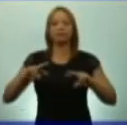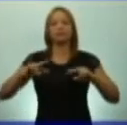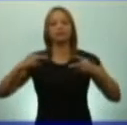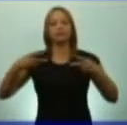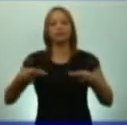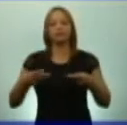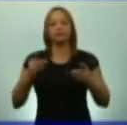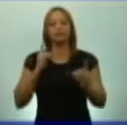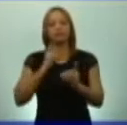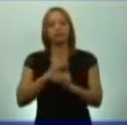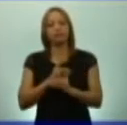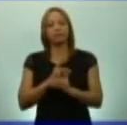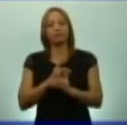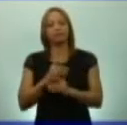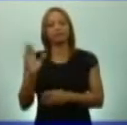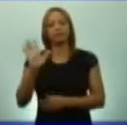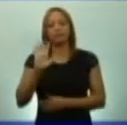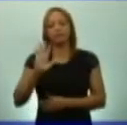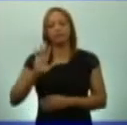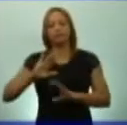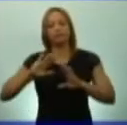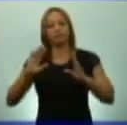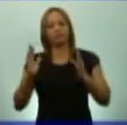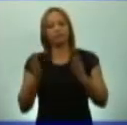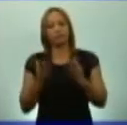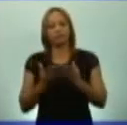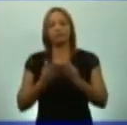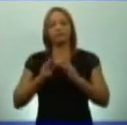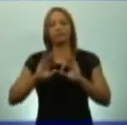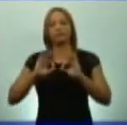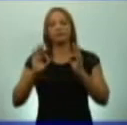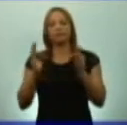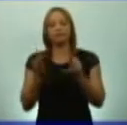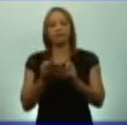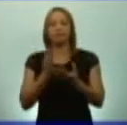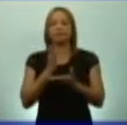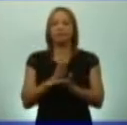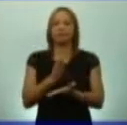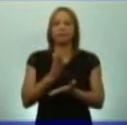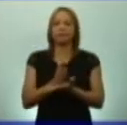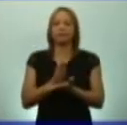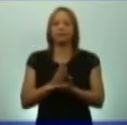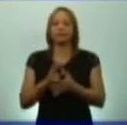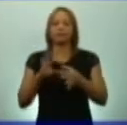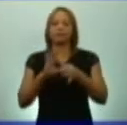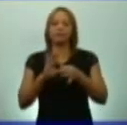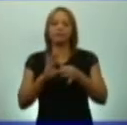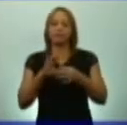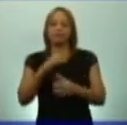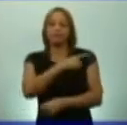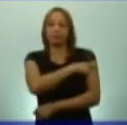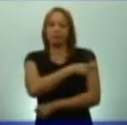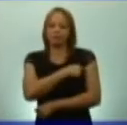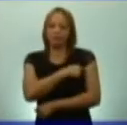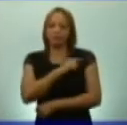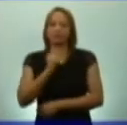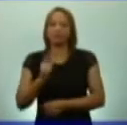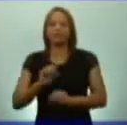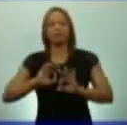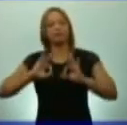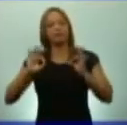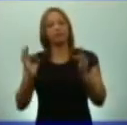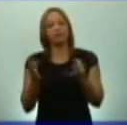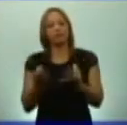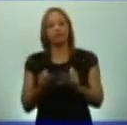encuentro. Un saludo a todos los televidentes, los alumnos de sexto grado de la educación primaria, sus